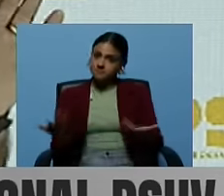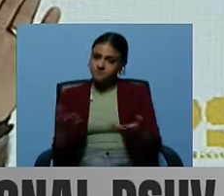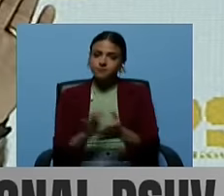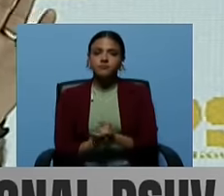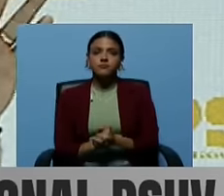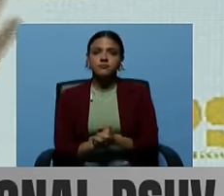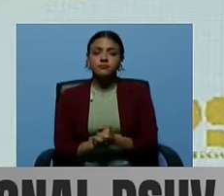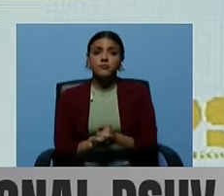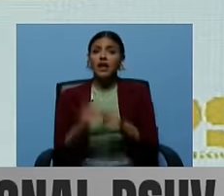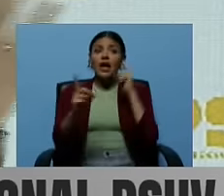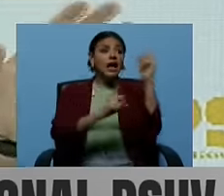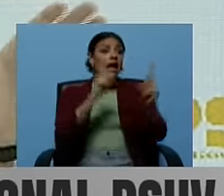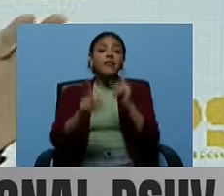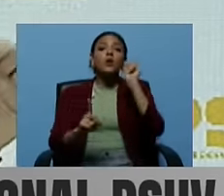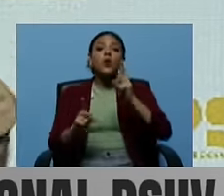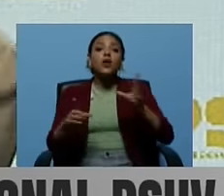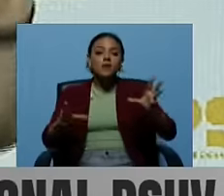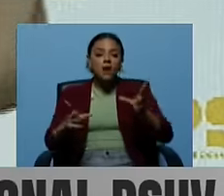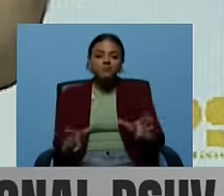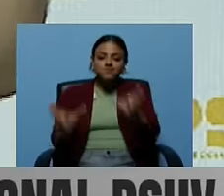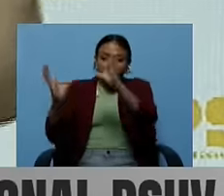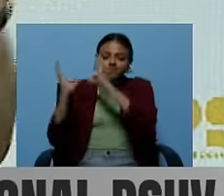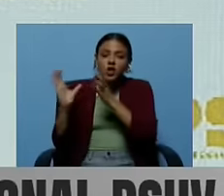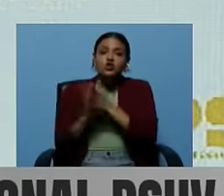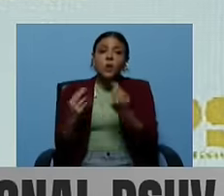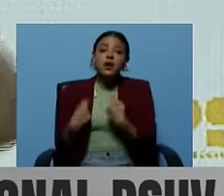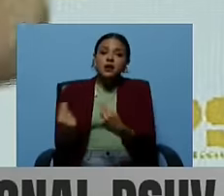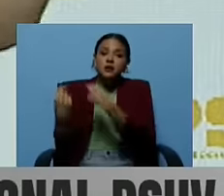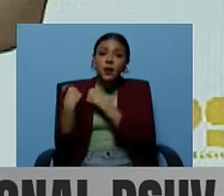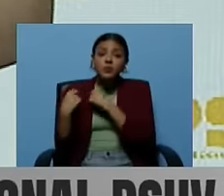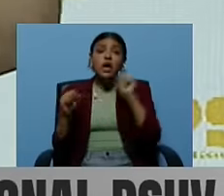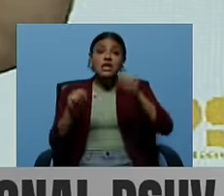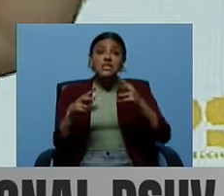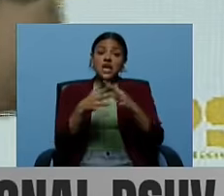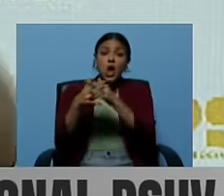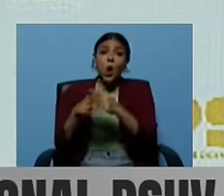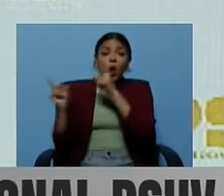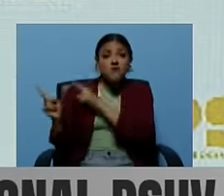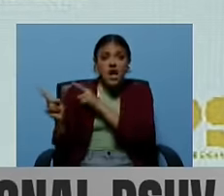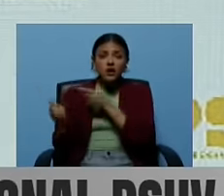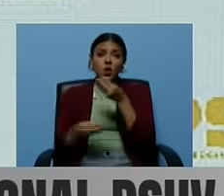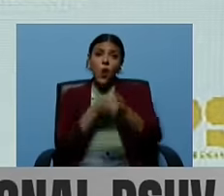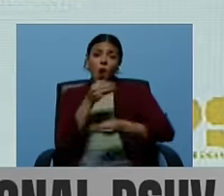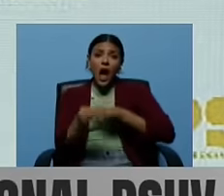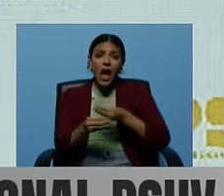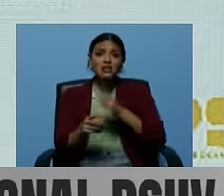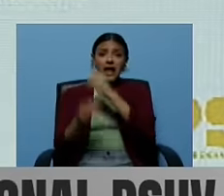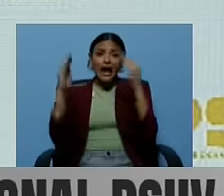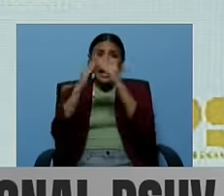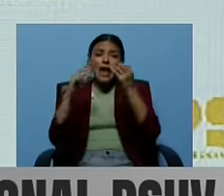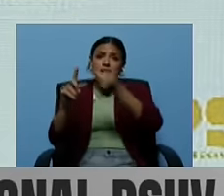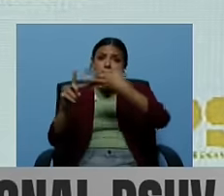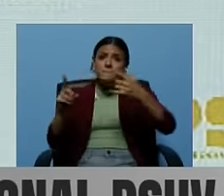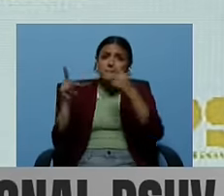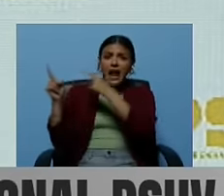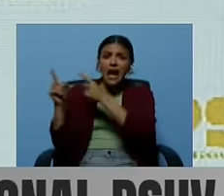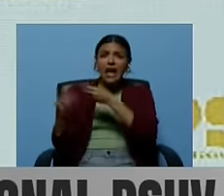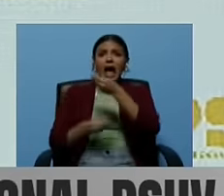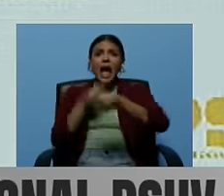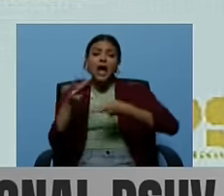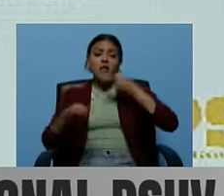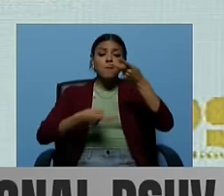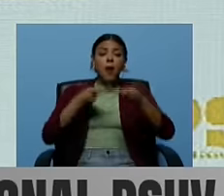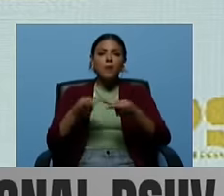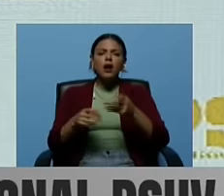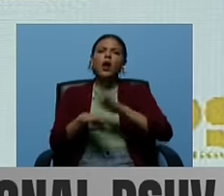Que cada quien asuma su responsabilidad. Si el gobierno de Estados Unidos, desde la Casa Blanca, hace un comentario, por